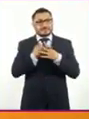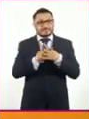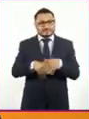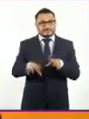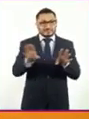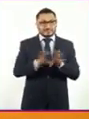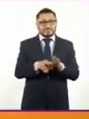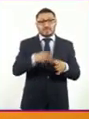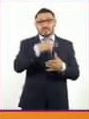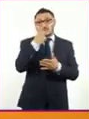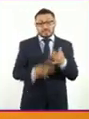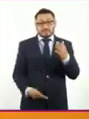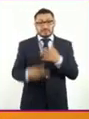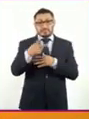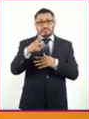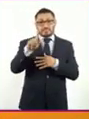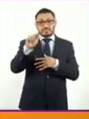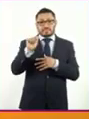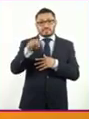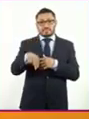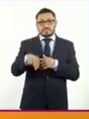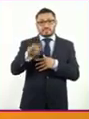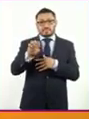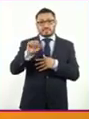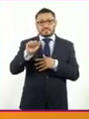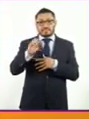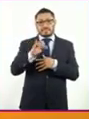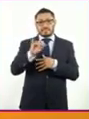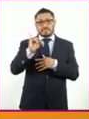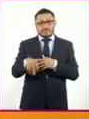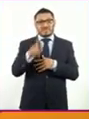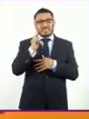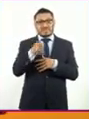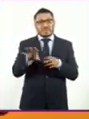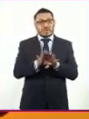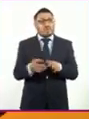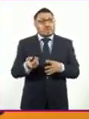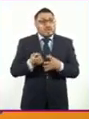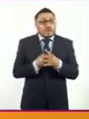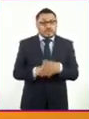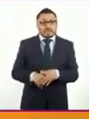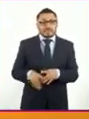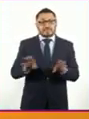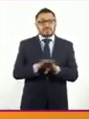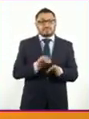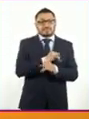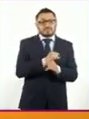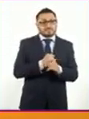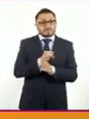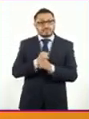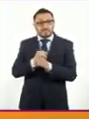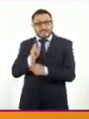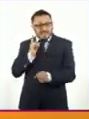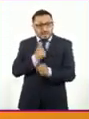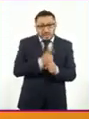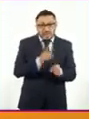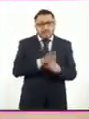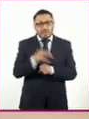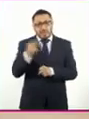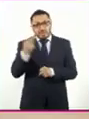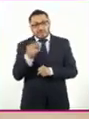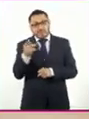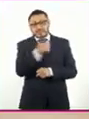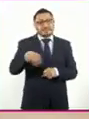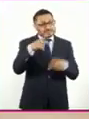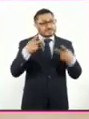la planeación. Esto incluye iniciar con un diagnóstico de las necesidades de los